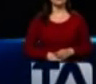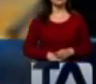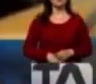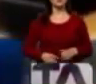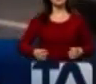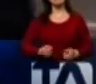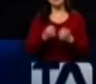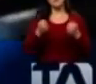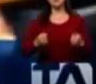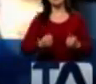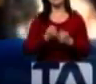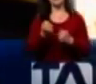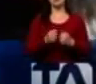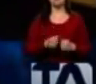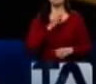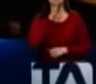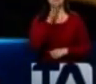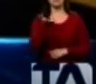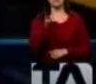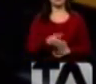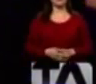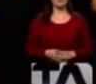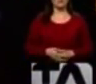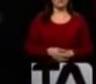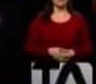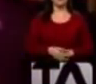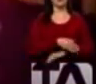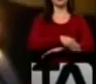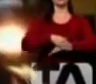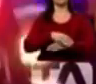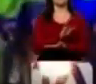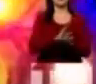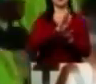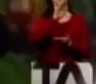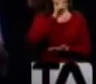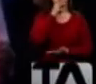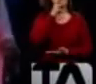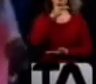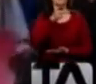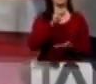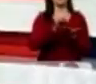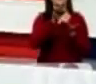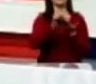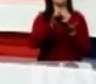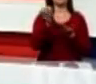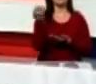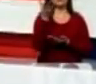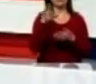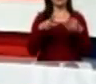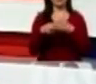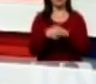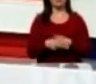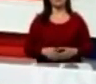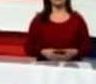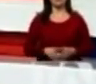de tránsito que se registran en esta vía. En la altura del sector de Pueblo Blanco, amigos, ya les dijimos. Con esta información vamos a una